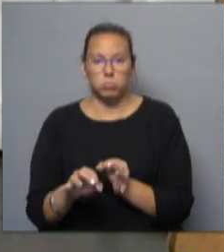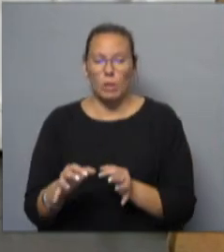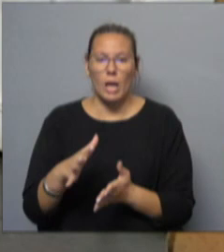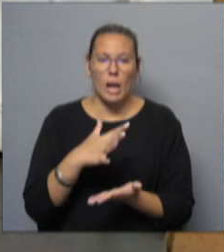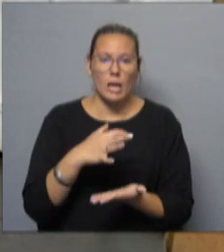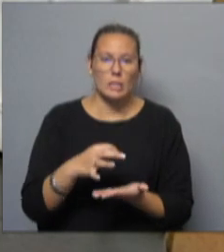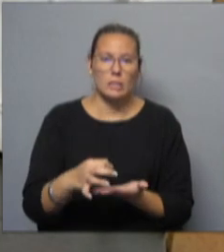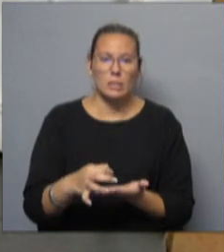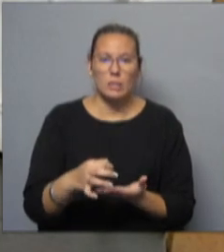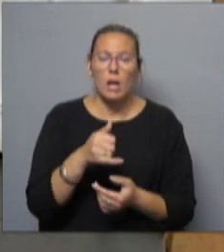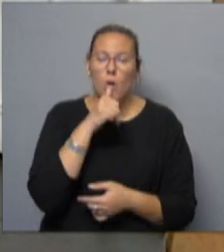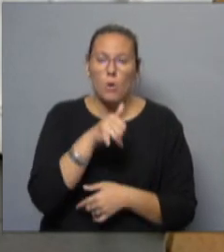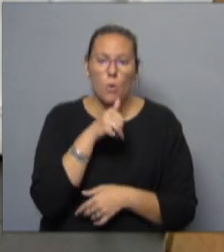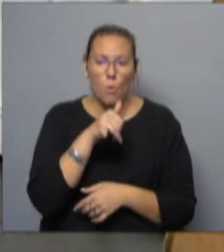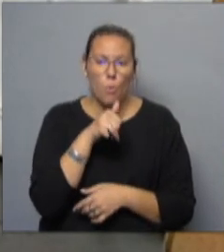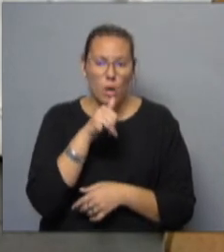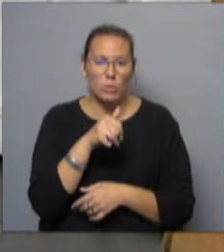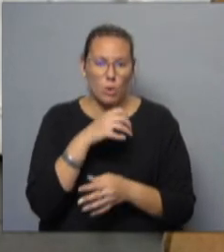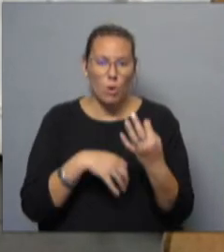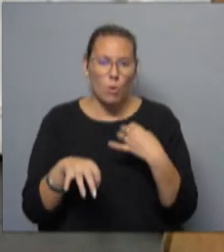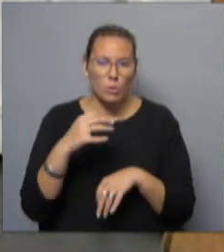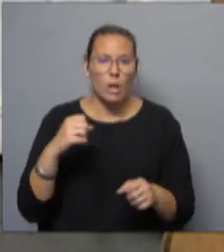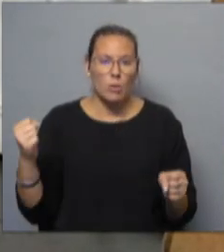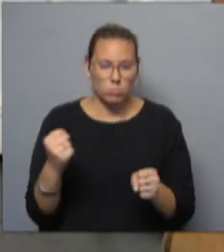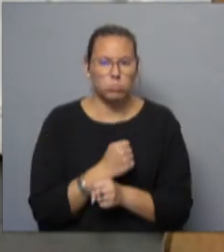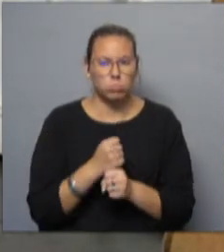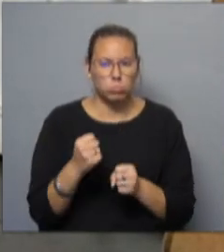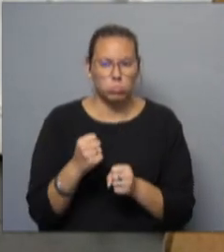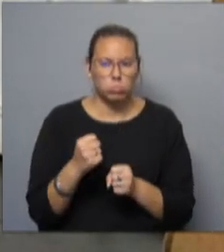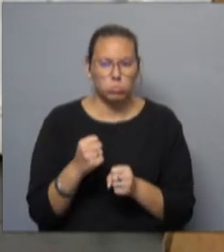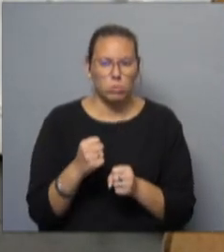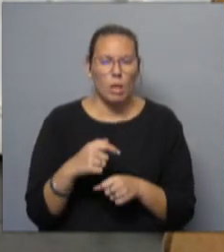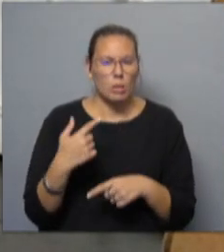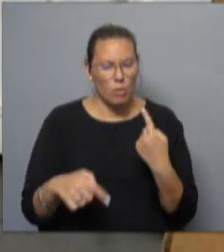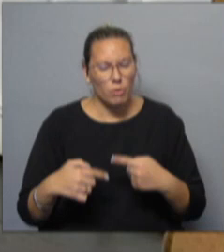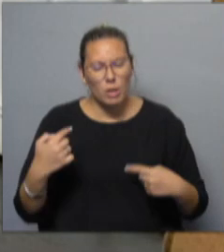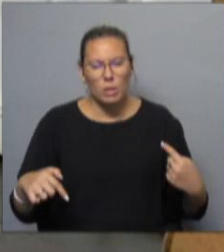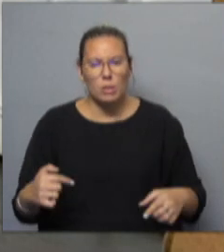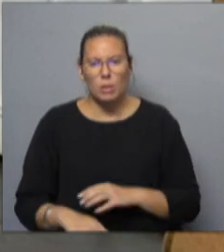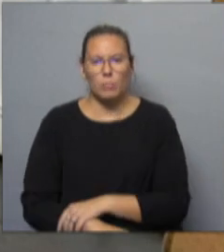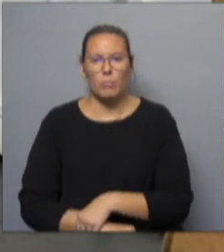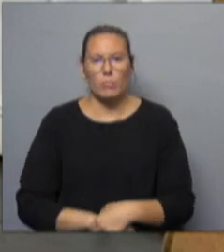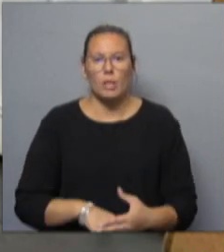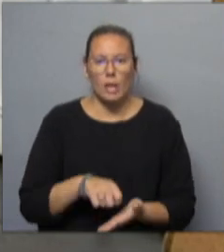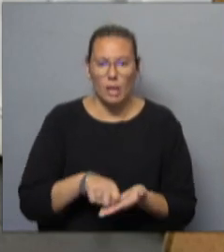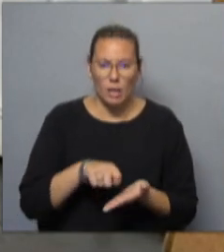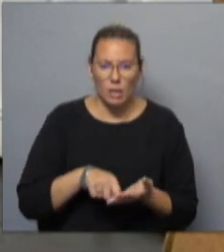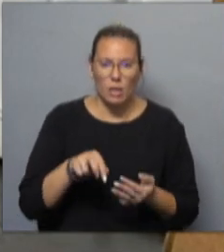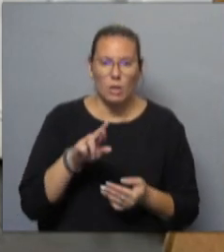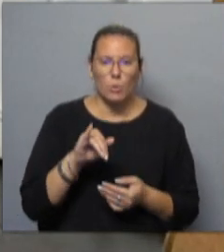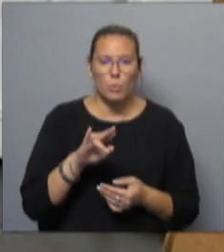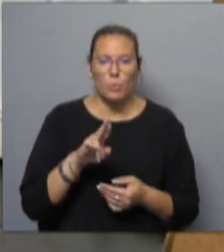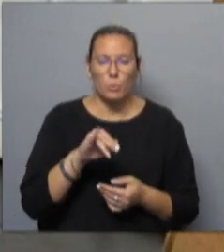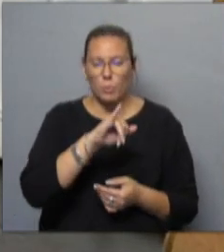cuentos que es una obra que ha ganado varios premios es escrita por pilar ruiz